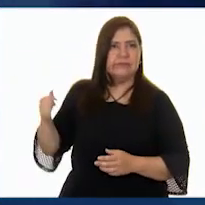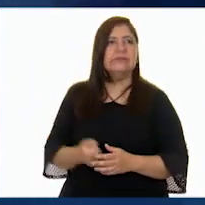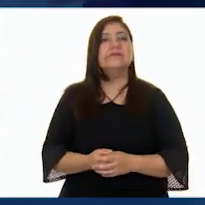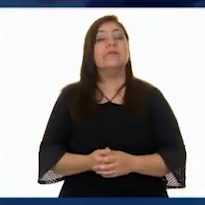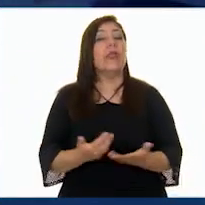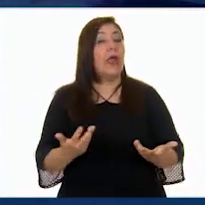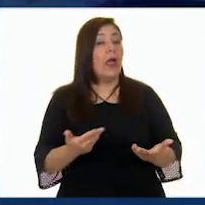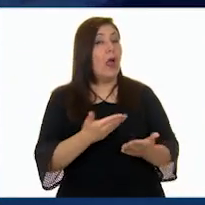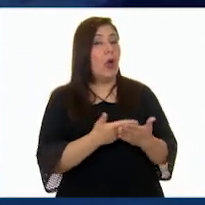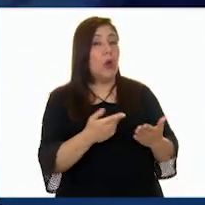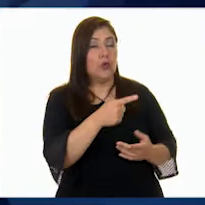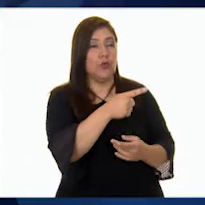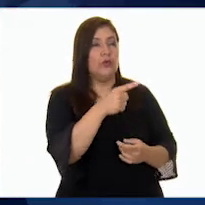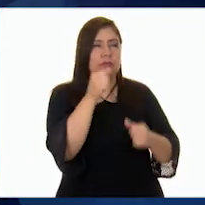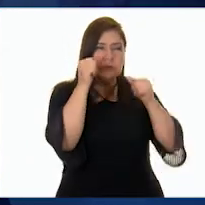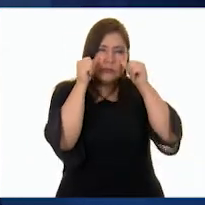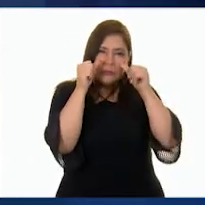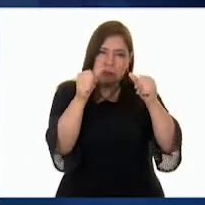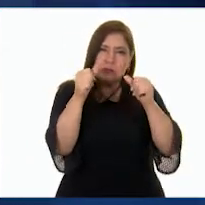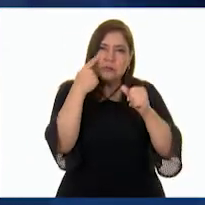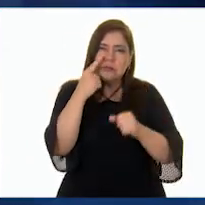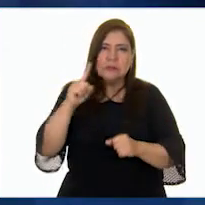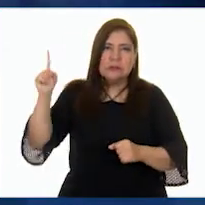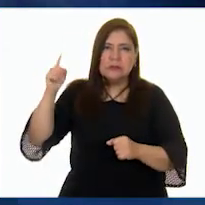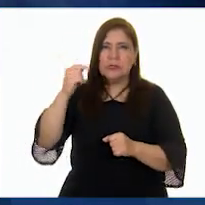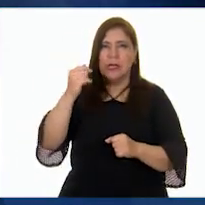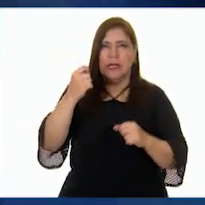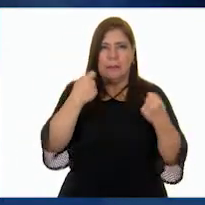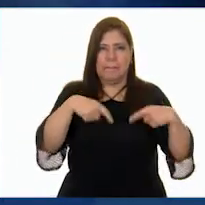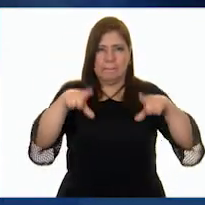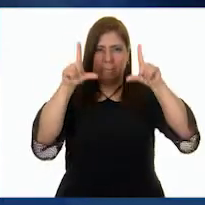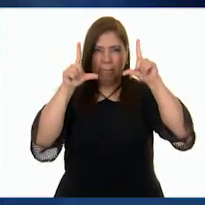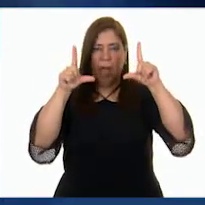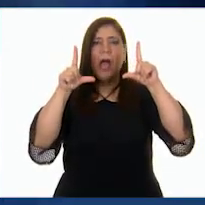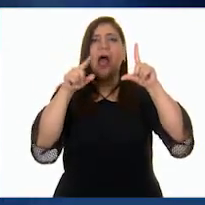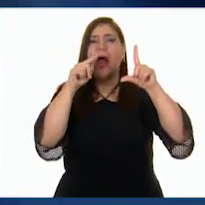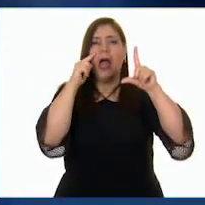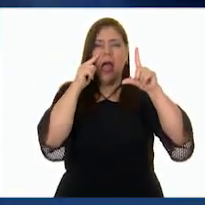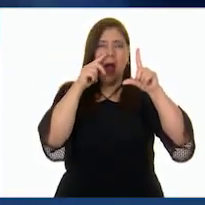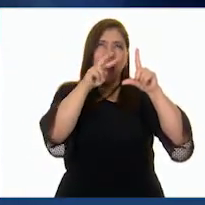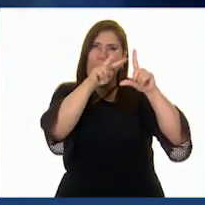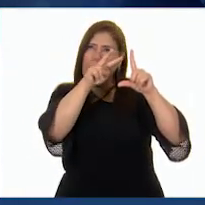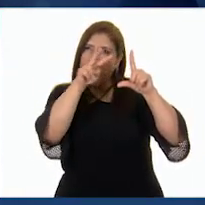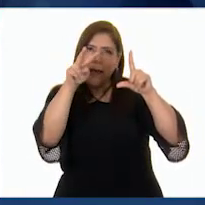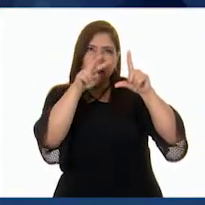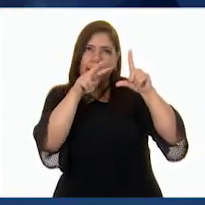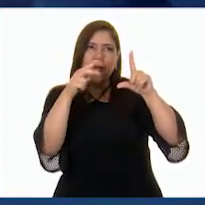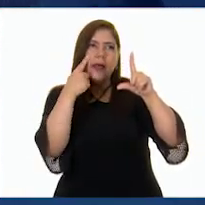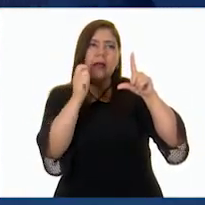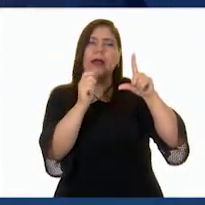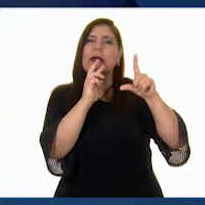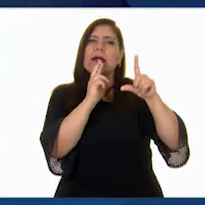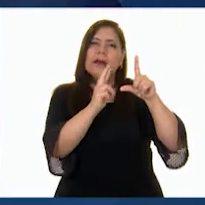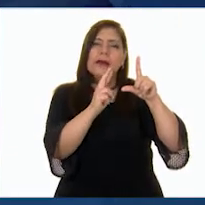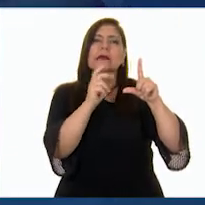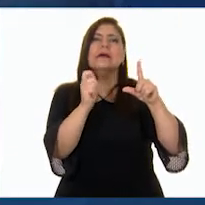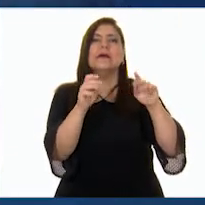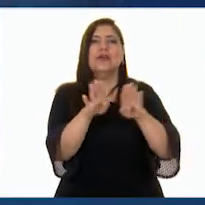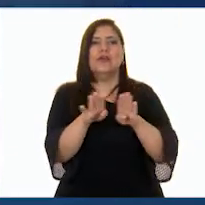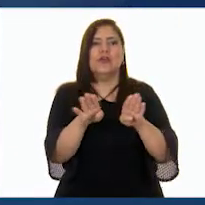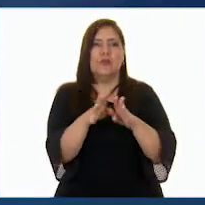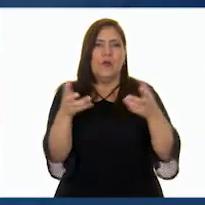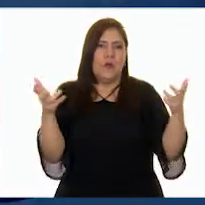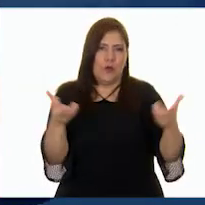presten atención y observen en la imagen cómo de manera gráfica se expresan los resultados deseados